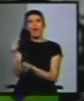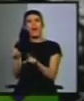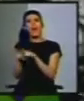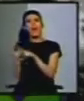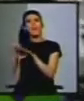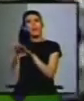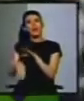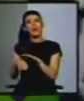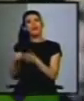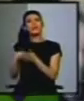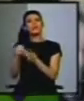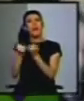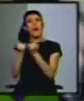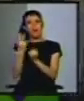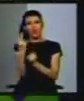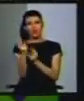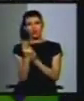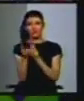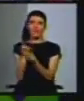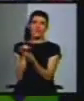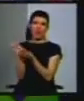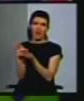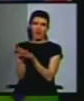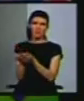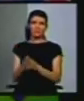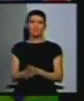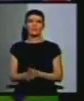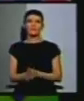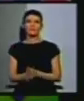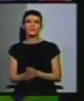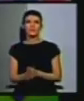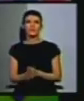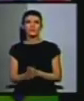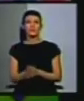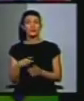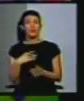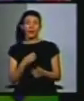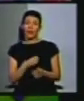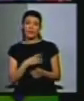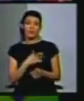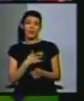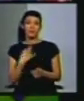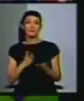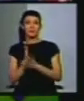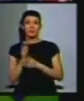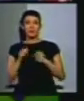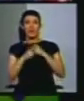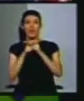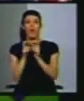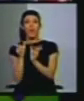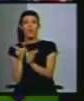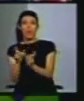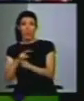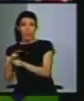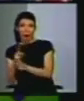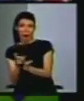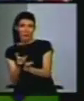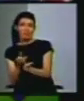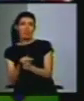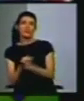hermano menor y dos amigos. Y lamentablemente se armó una pelea con los